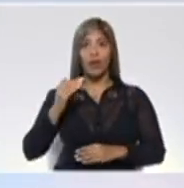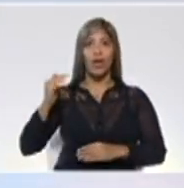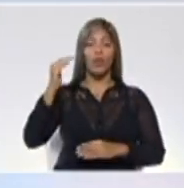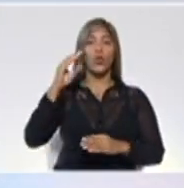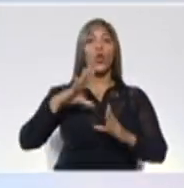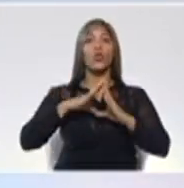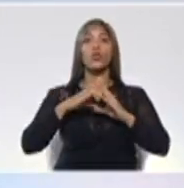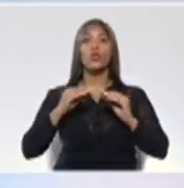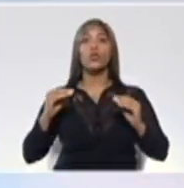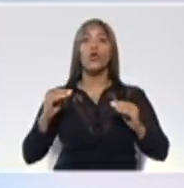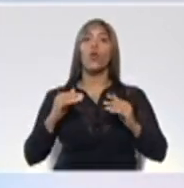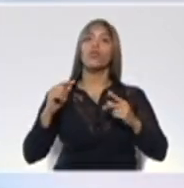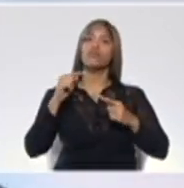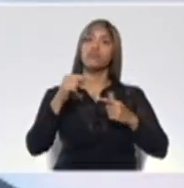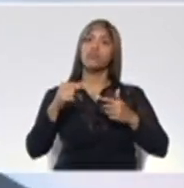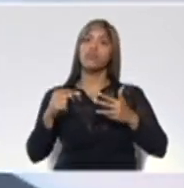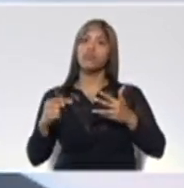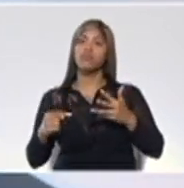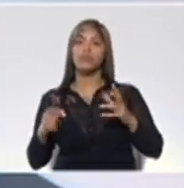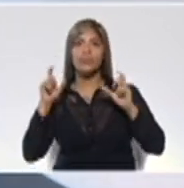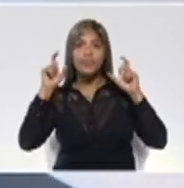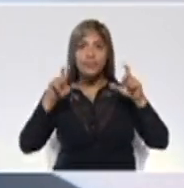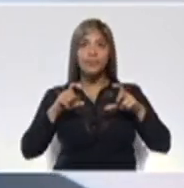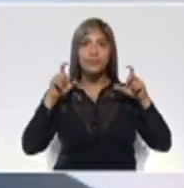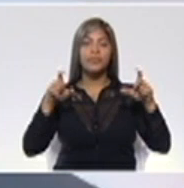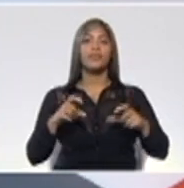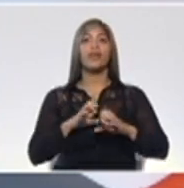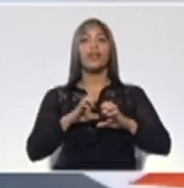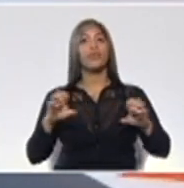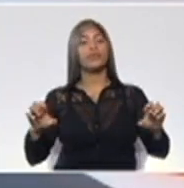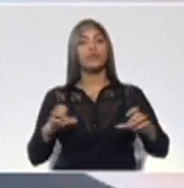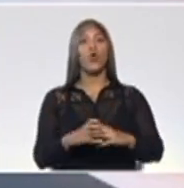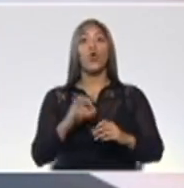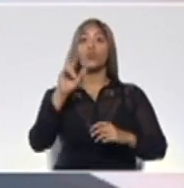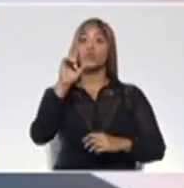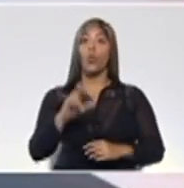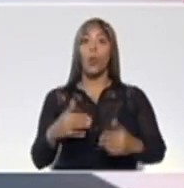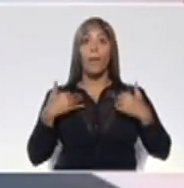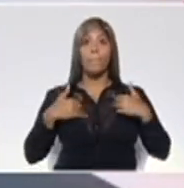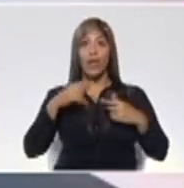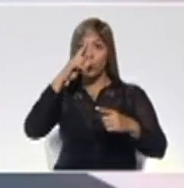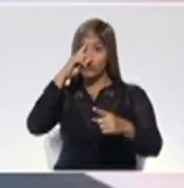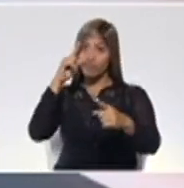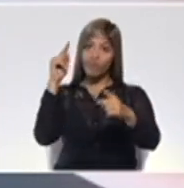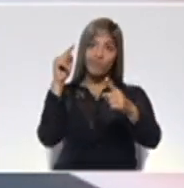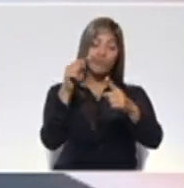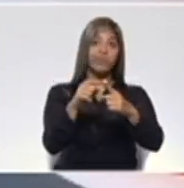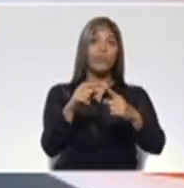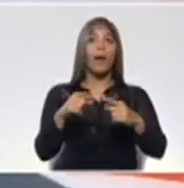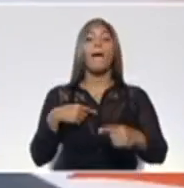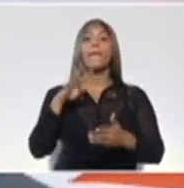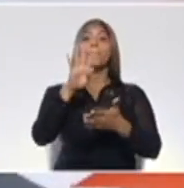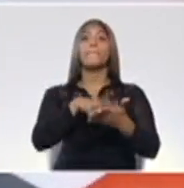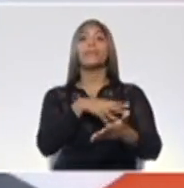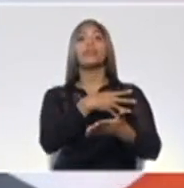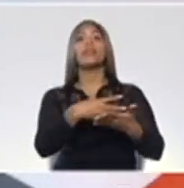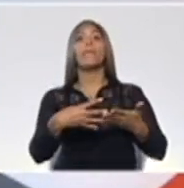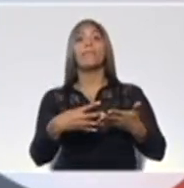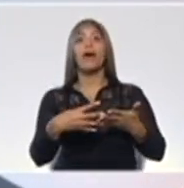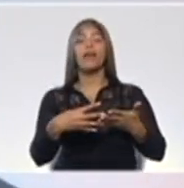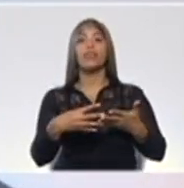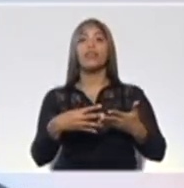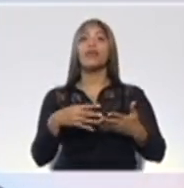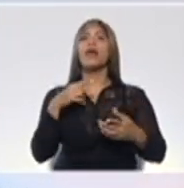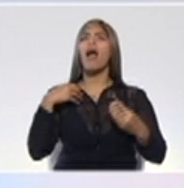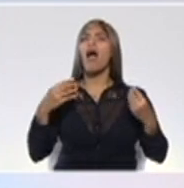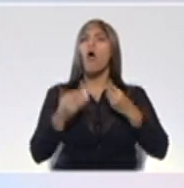en todas las áreas de formación, pero como todos los miércoles, muy enfocados en las matemáticas para la